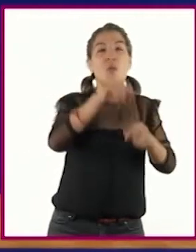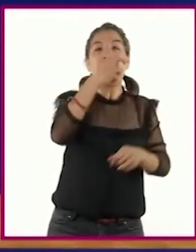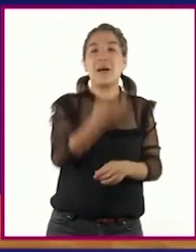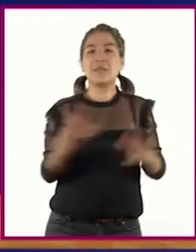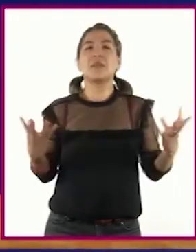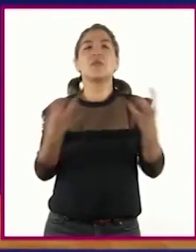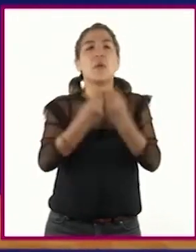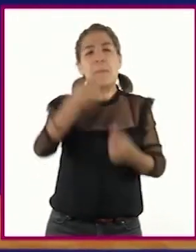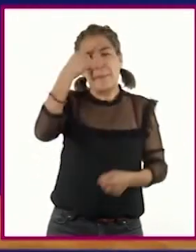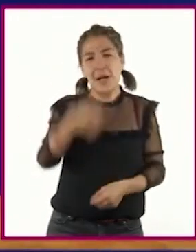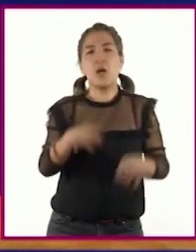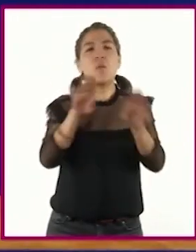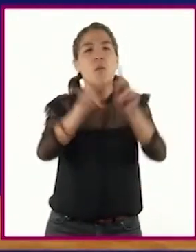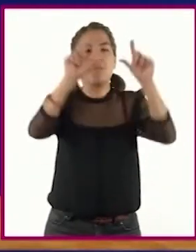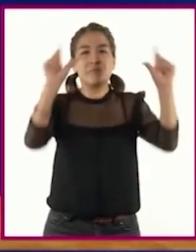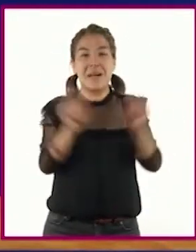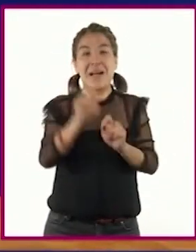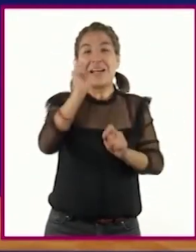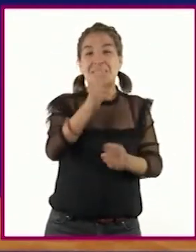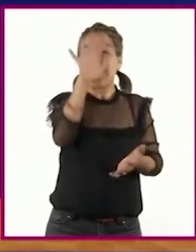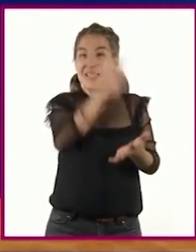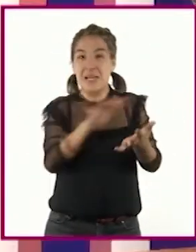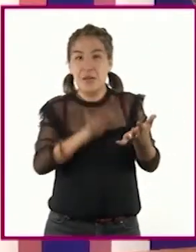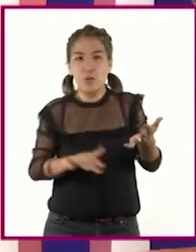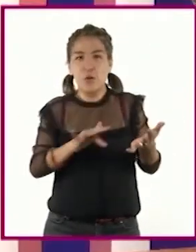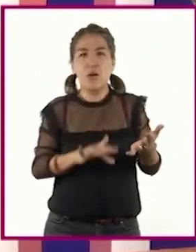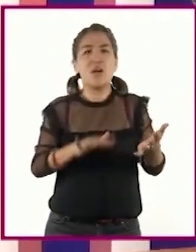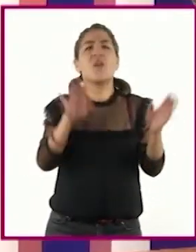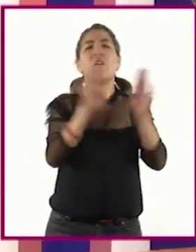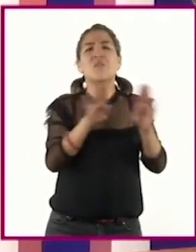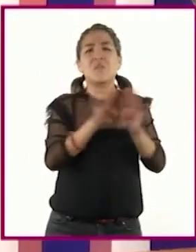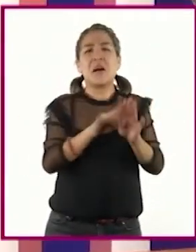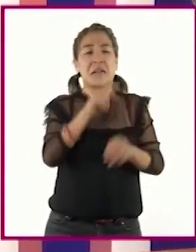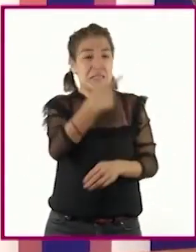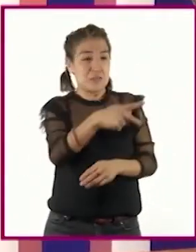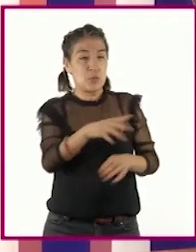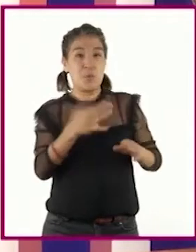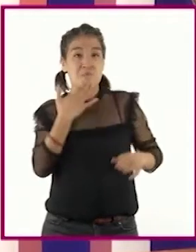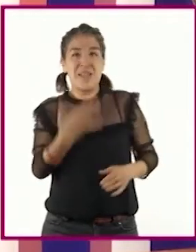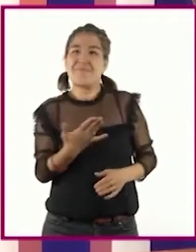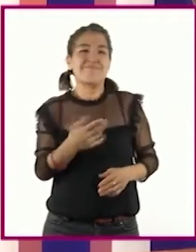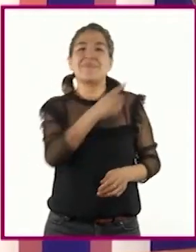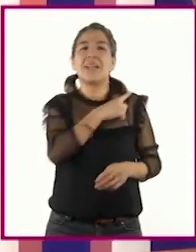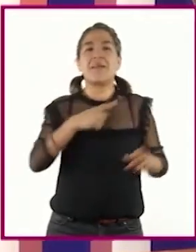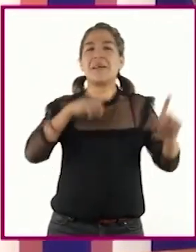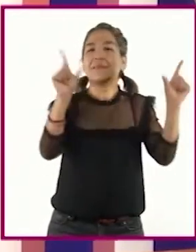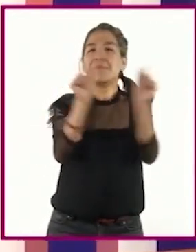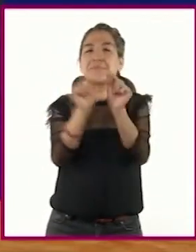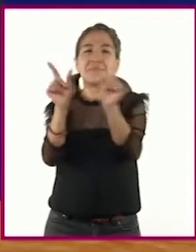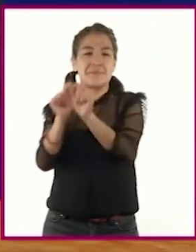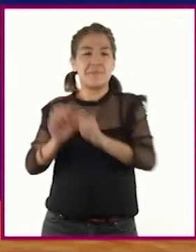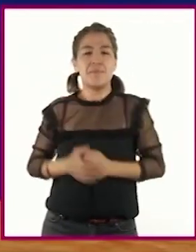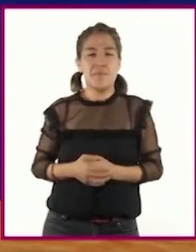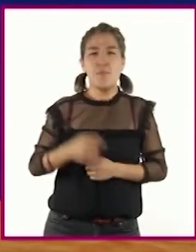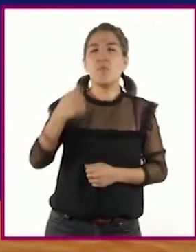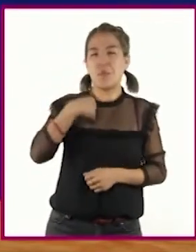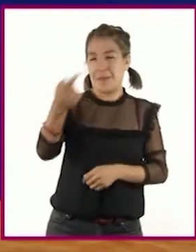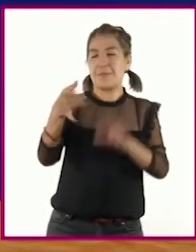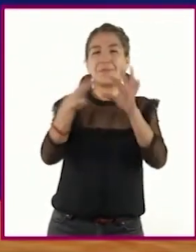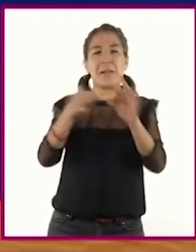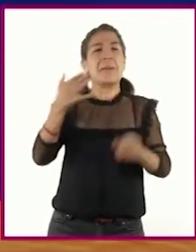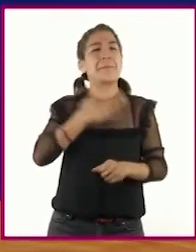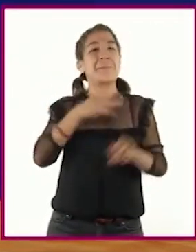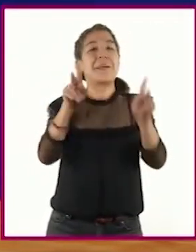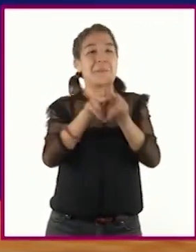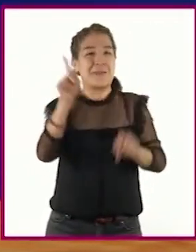de hacer una síntesis de la lectura no tienen sentido por sí solas. Le cuento que en una ocasión mi prima